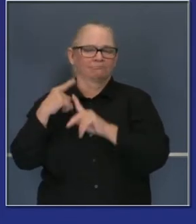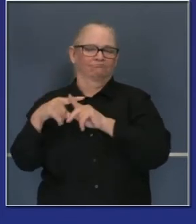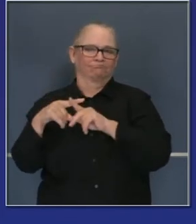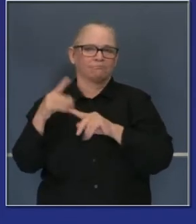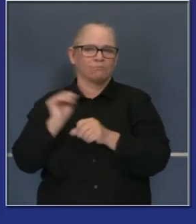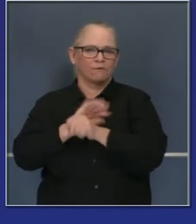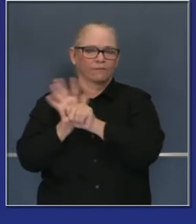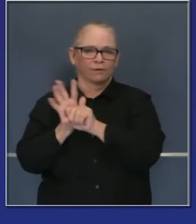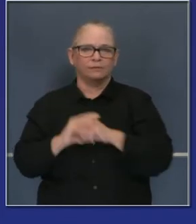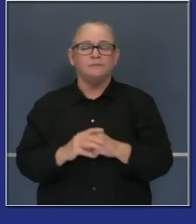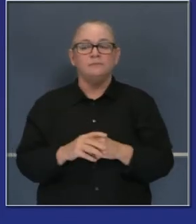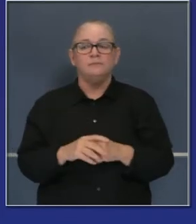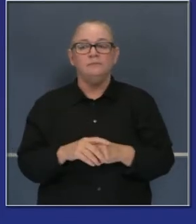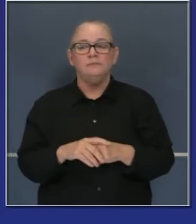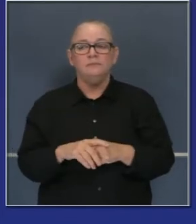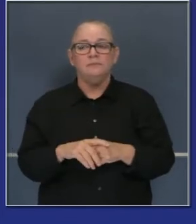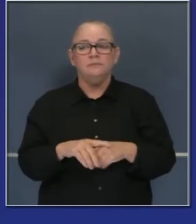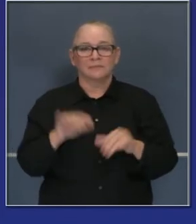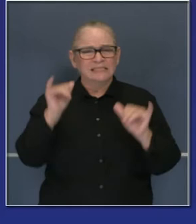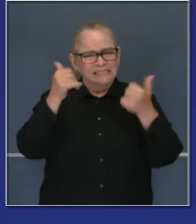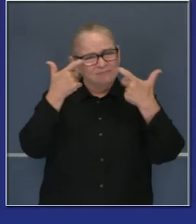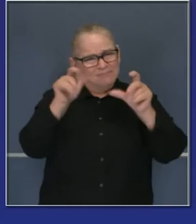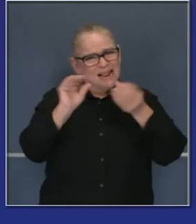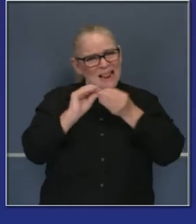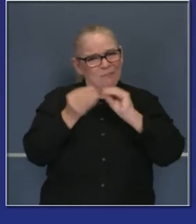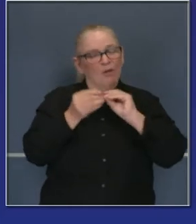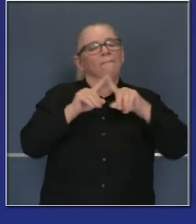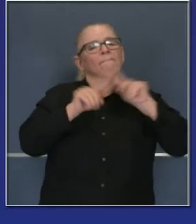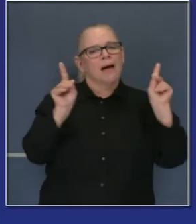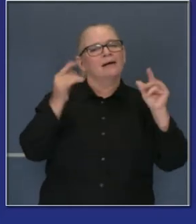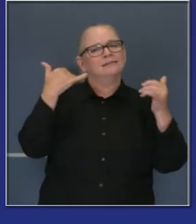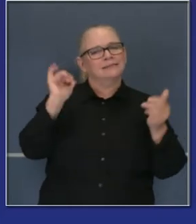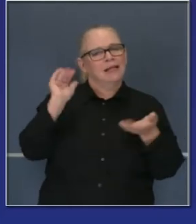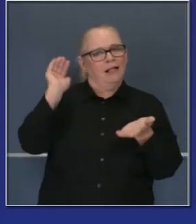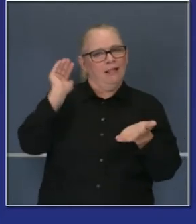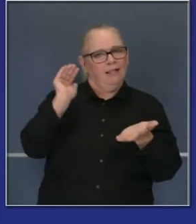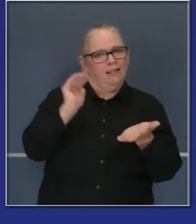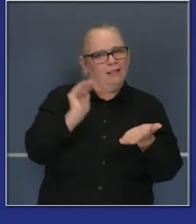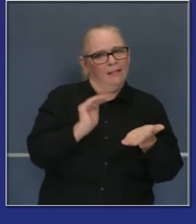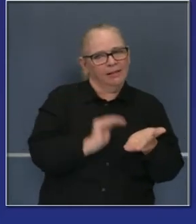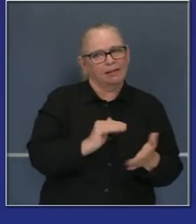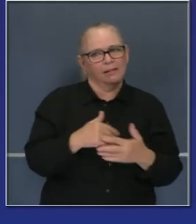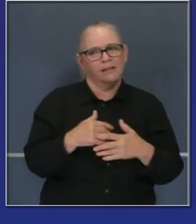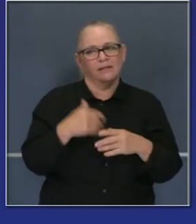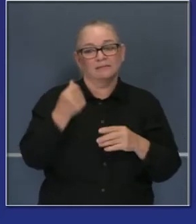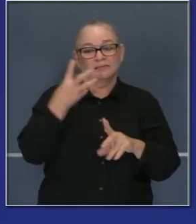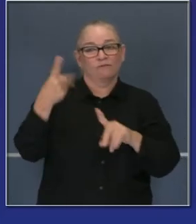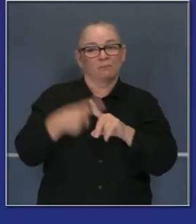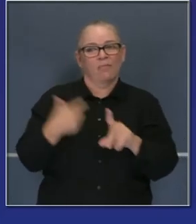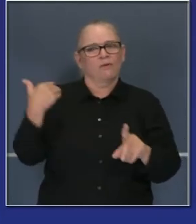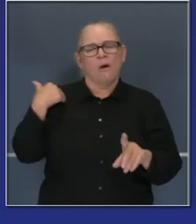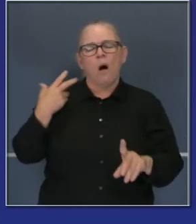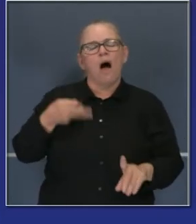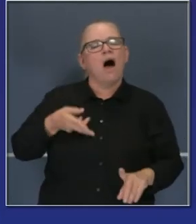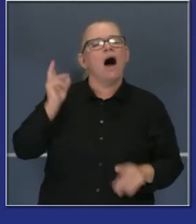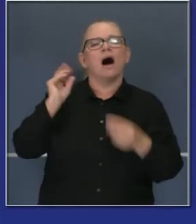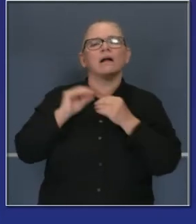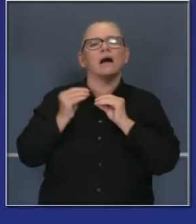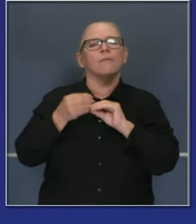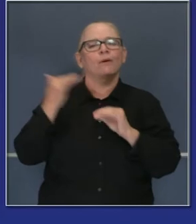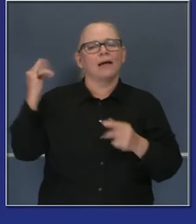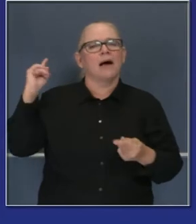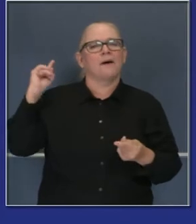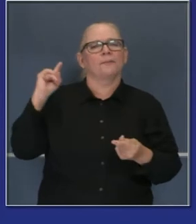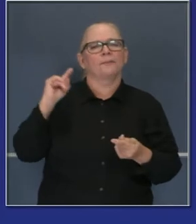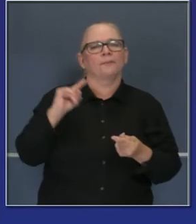significativo el promedio de siete días es sustancialmente menor que lo que hemos visto en varios meses en este estado estamos